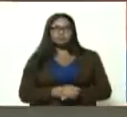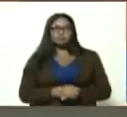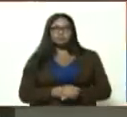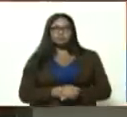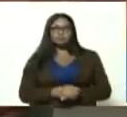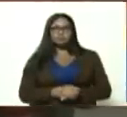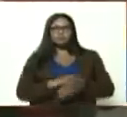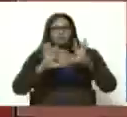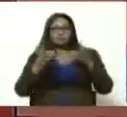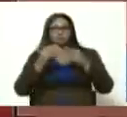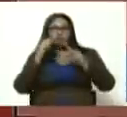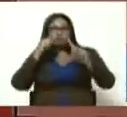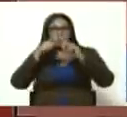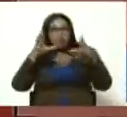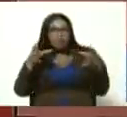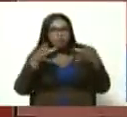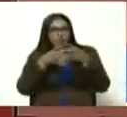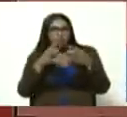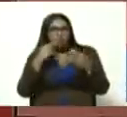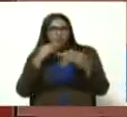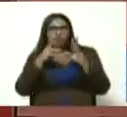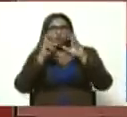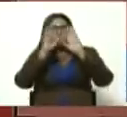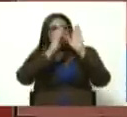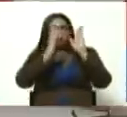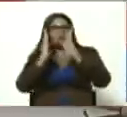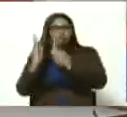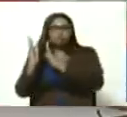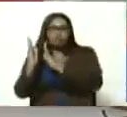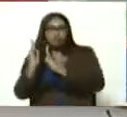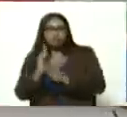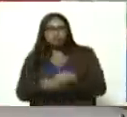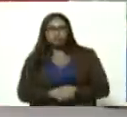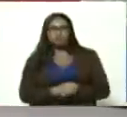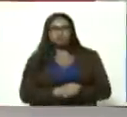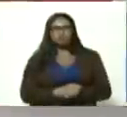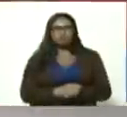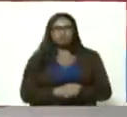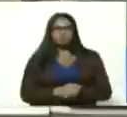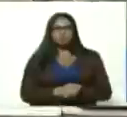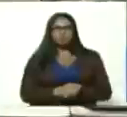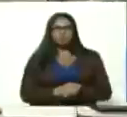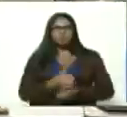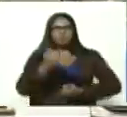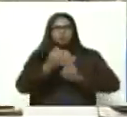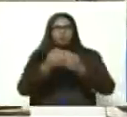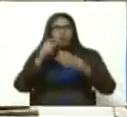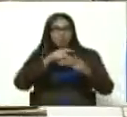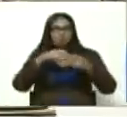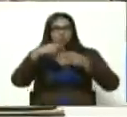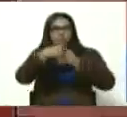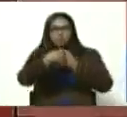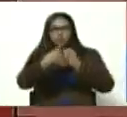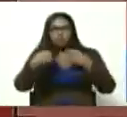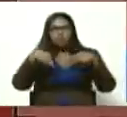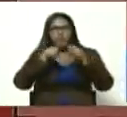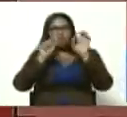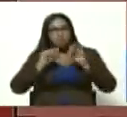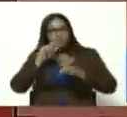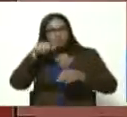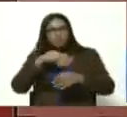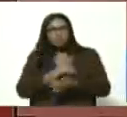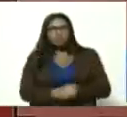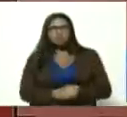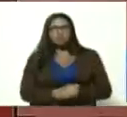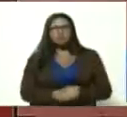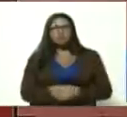consolidando al partido nuevas estructuras consolidando el gran polo patriótico consolidando el